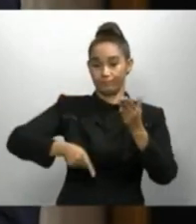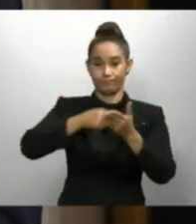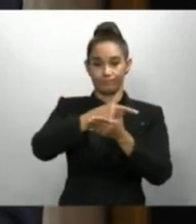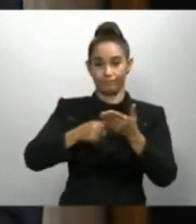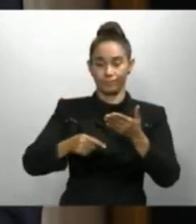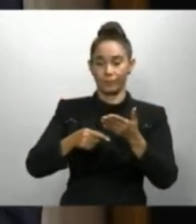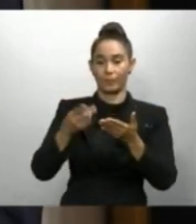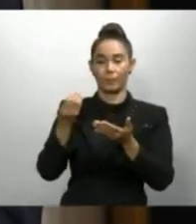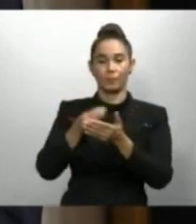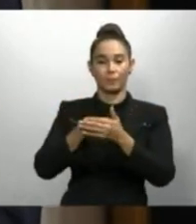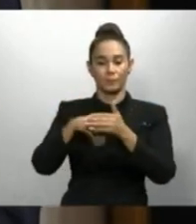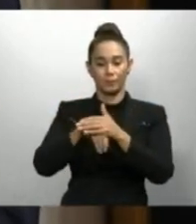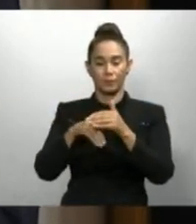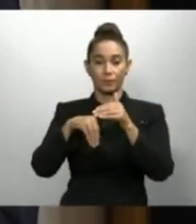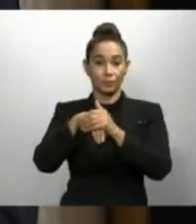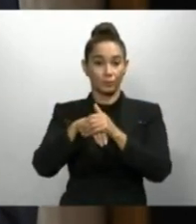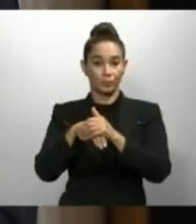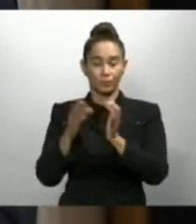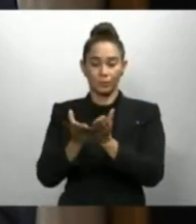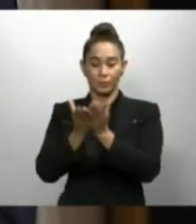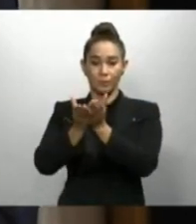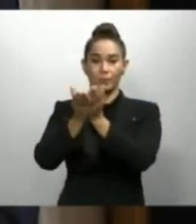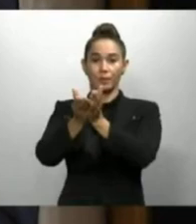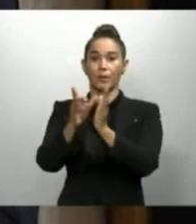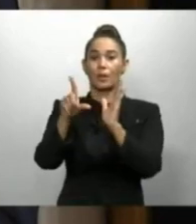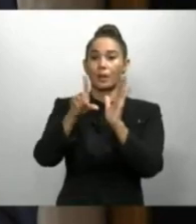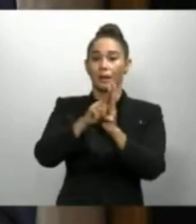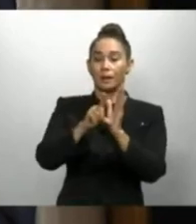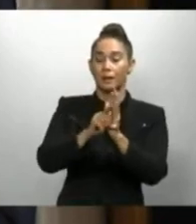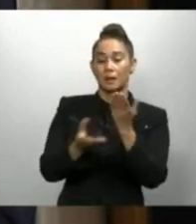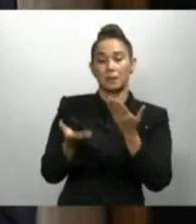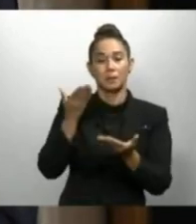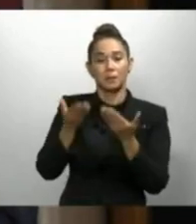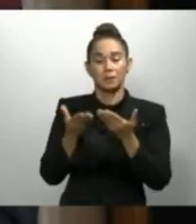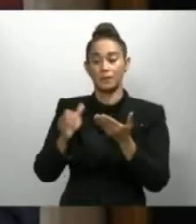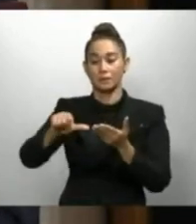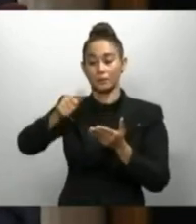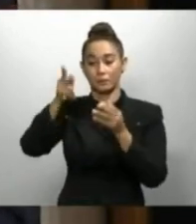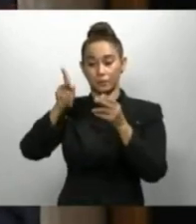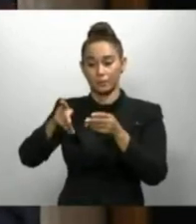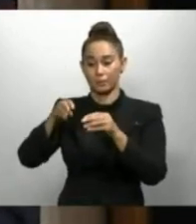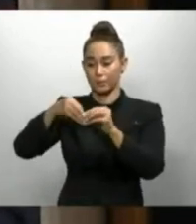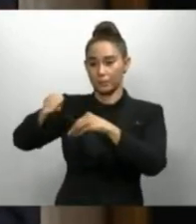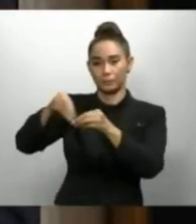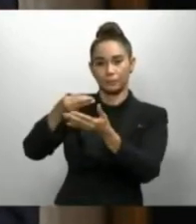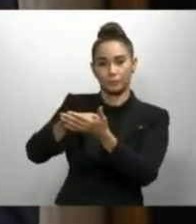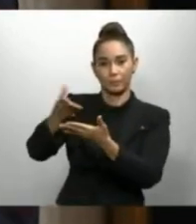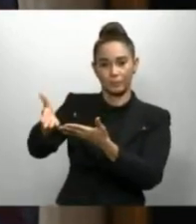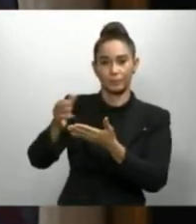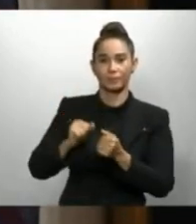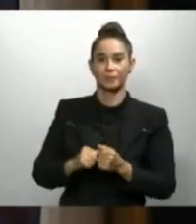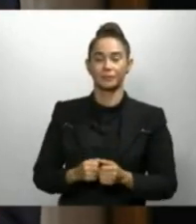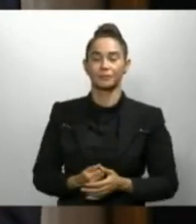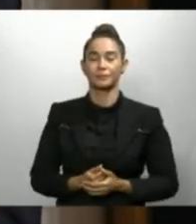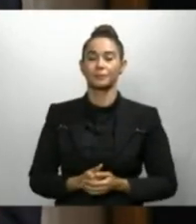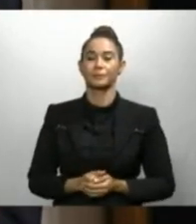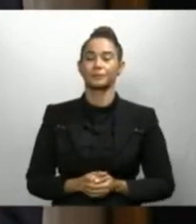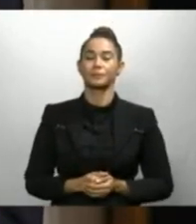contrabando o en importaciones legales que una vez en el país han sido desviadas.